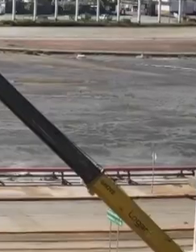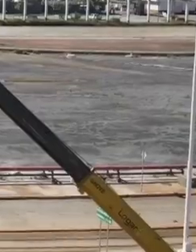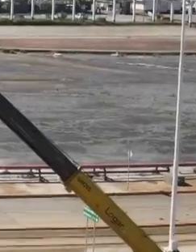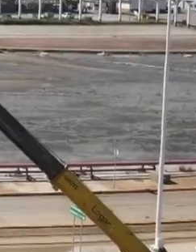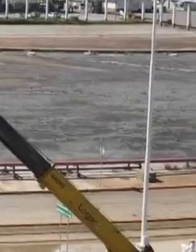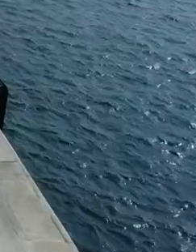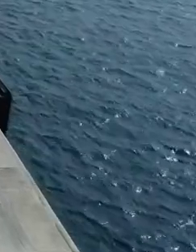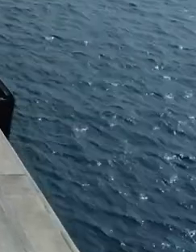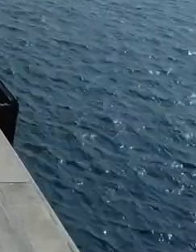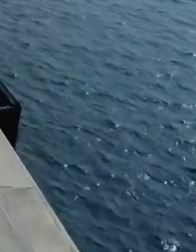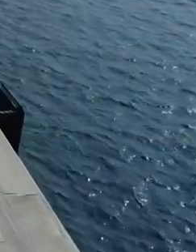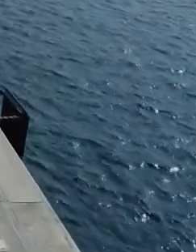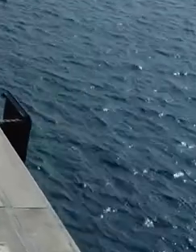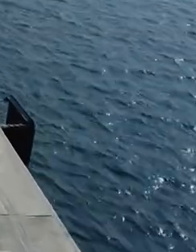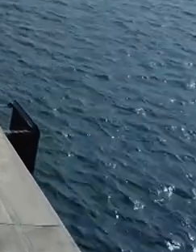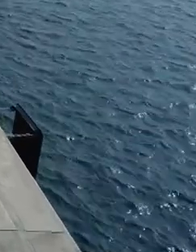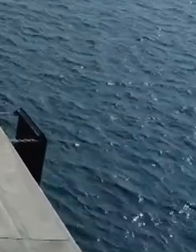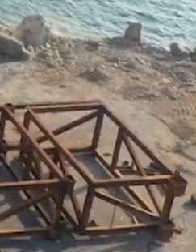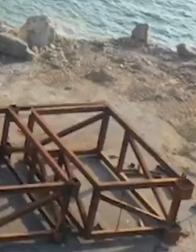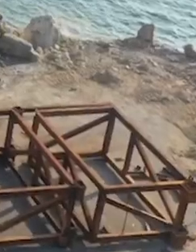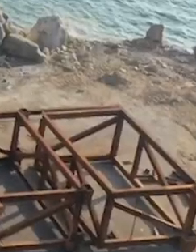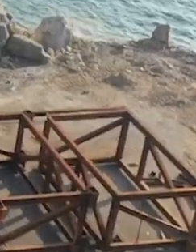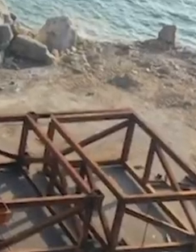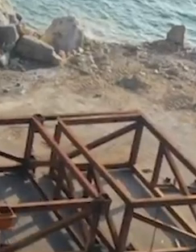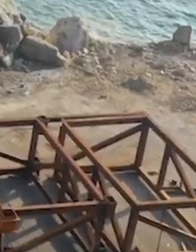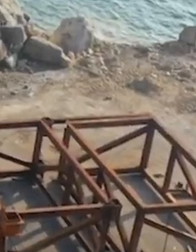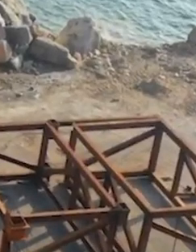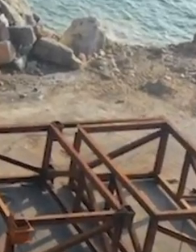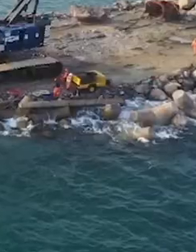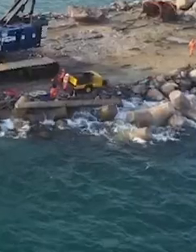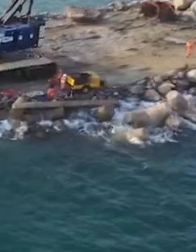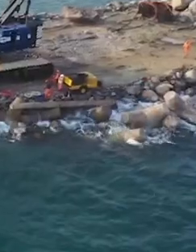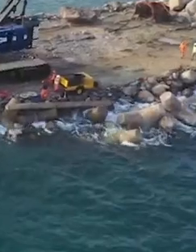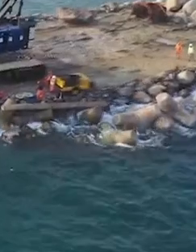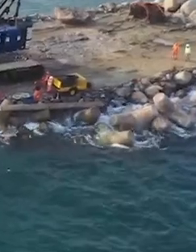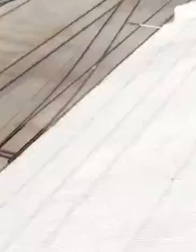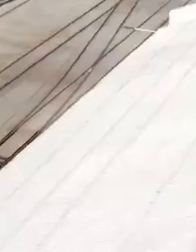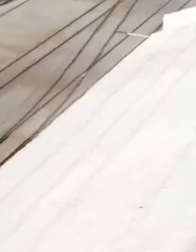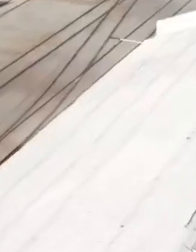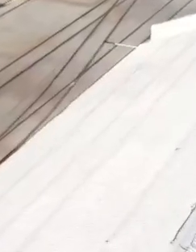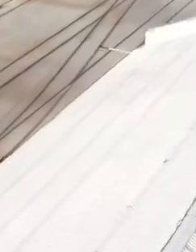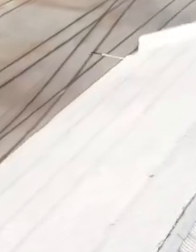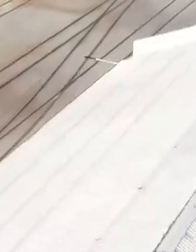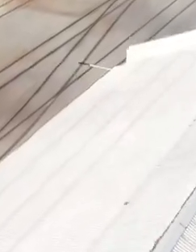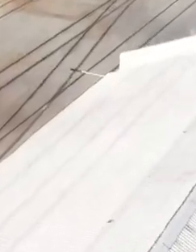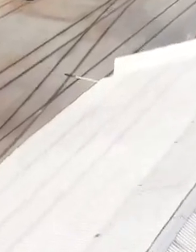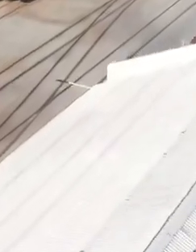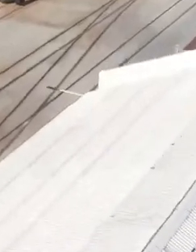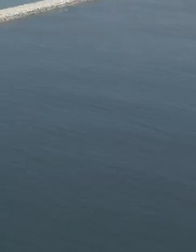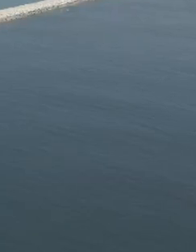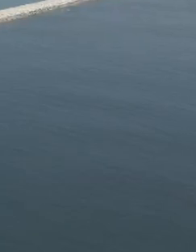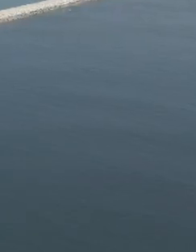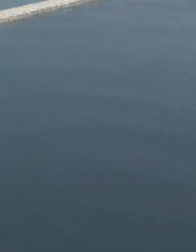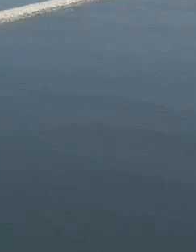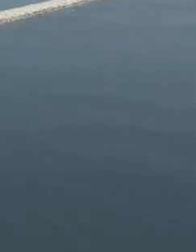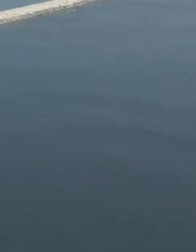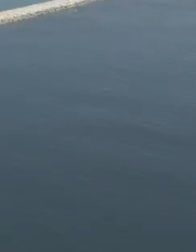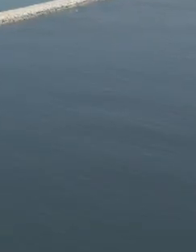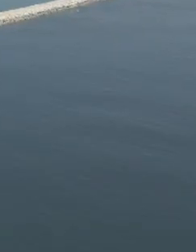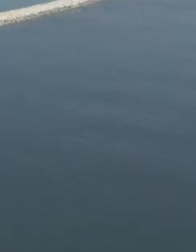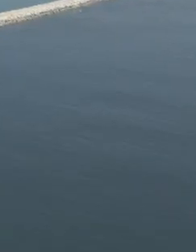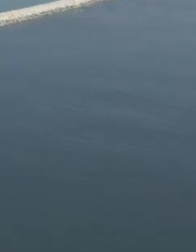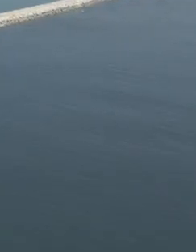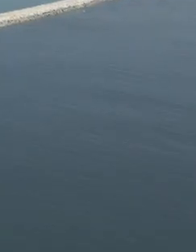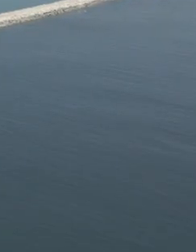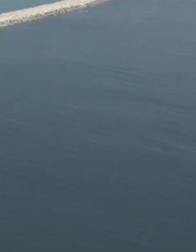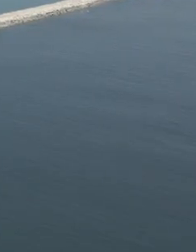la aduana. El puerto de Salina Cruz se modernizó con el reforzamiento de muelles y un nuevo puerto comercial con un rompeolas